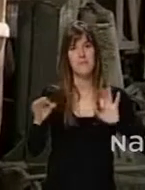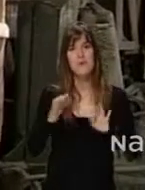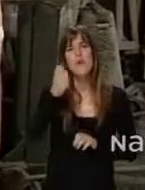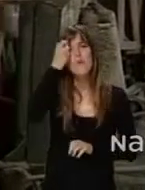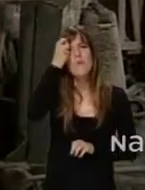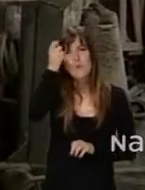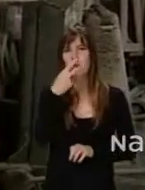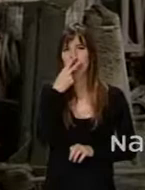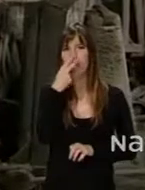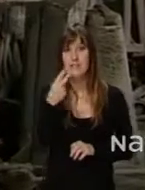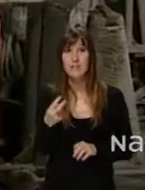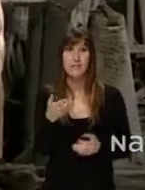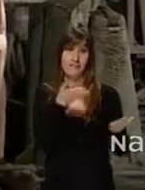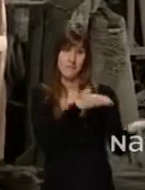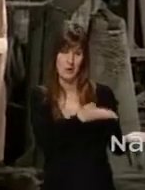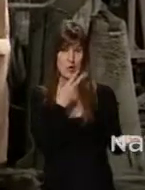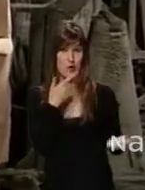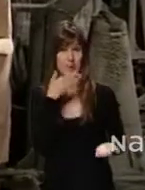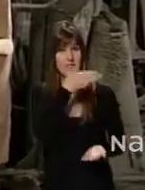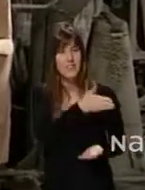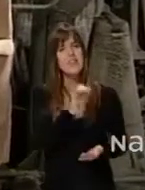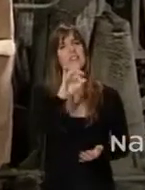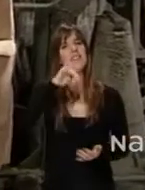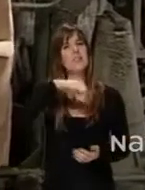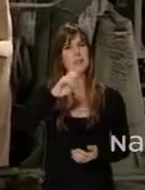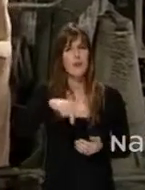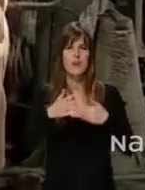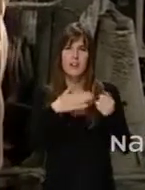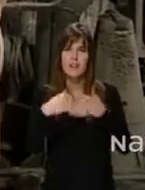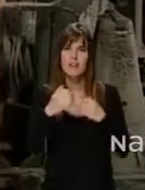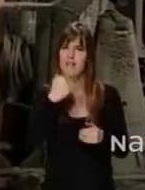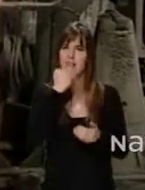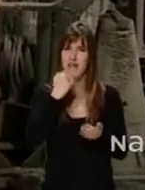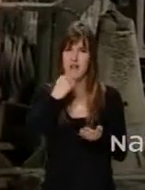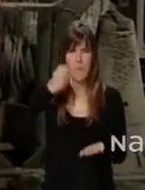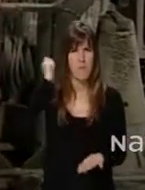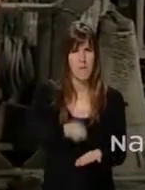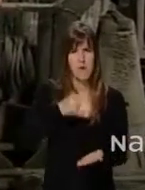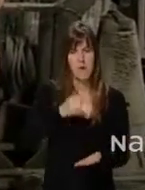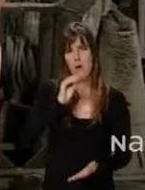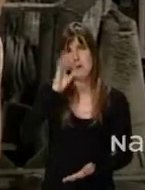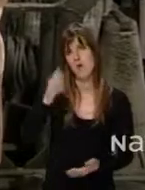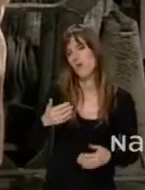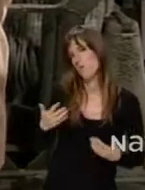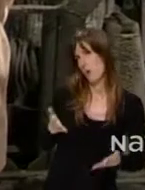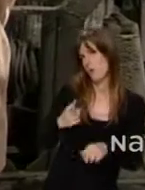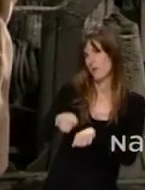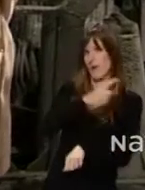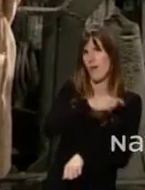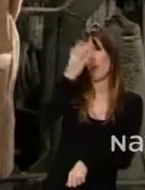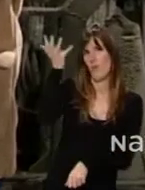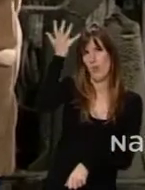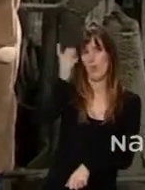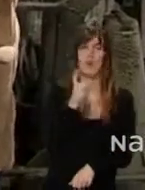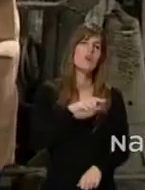nueva localidad. Y vamos a conocer a Simón, uno de los mejores artesanos en Forja. ¿Sí o no? Bueno, sí. ¿Que lo digo yo? Que sí,